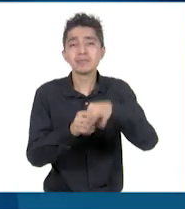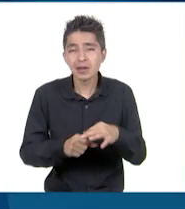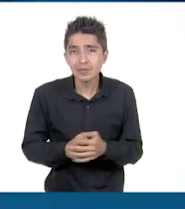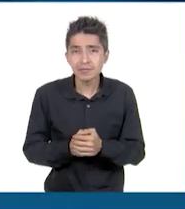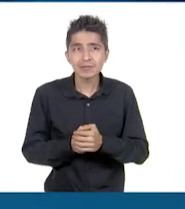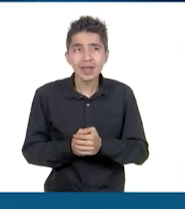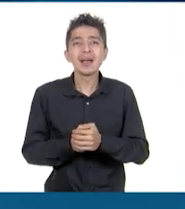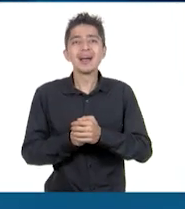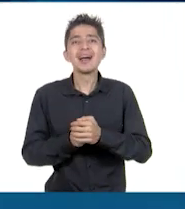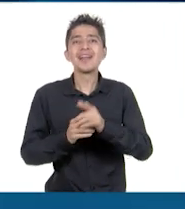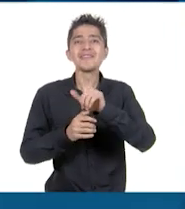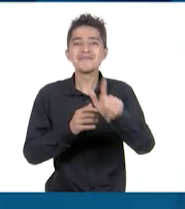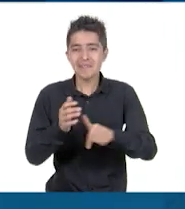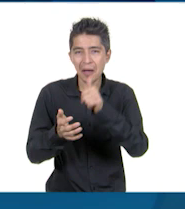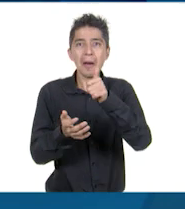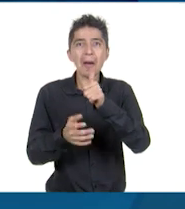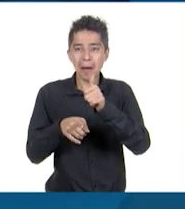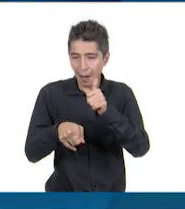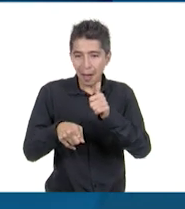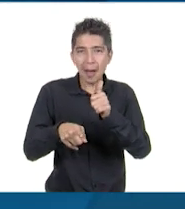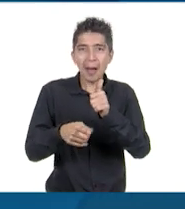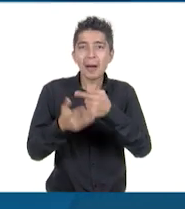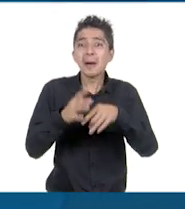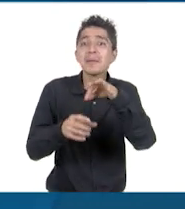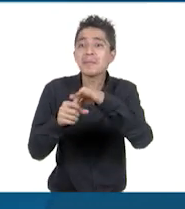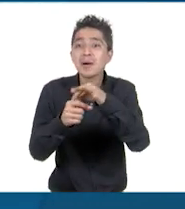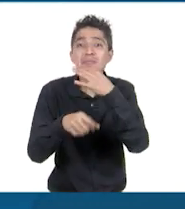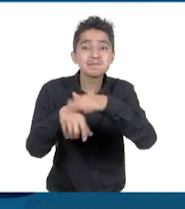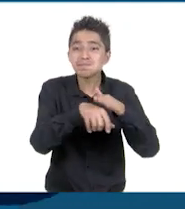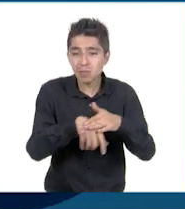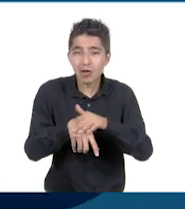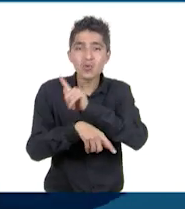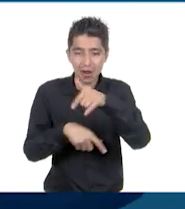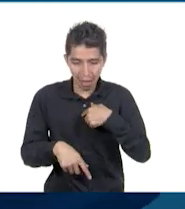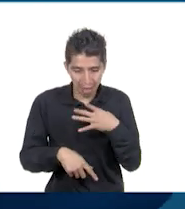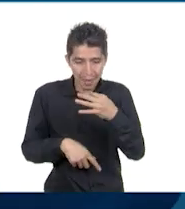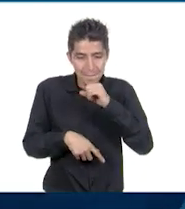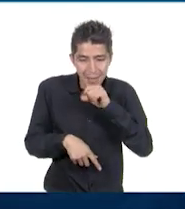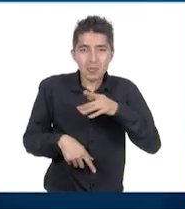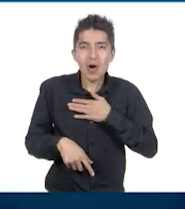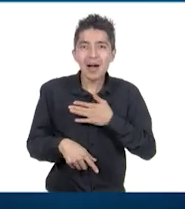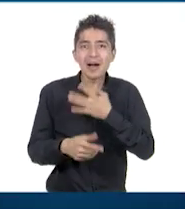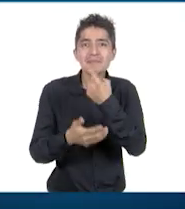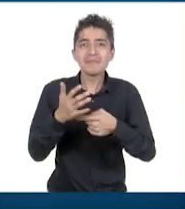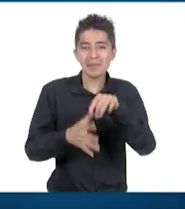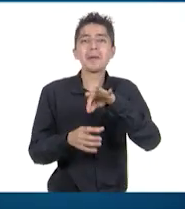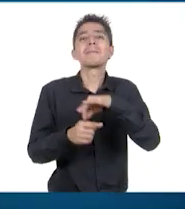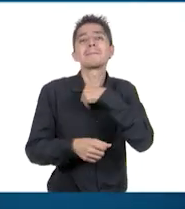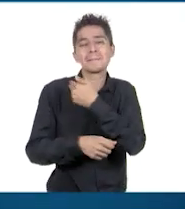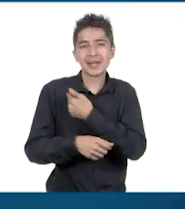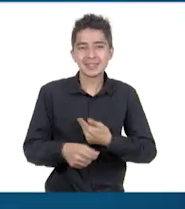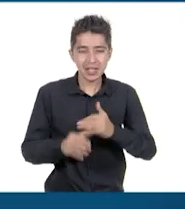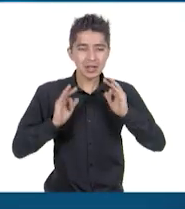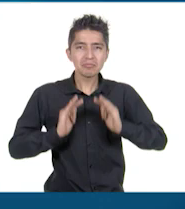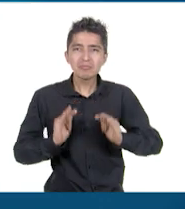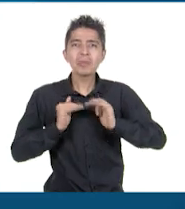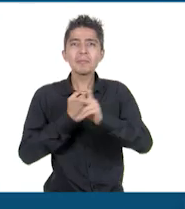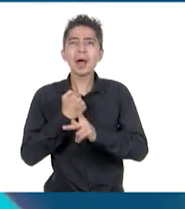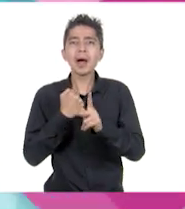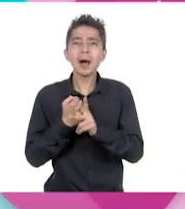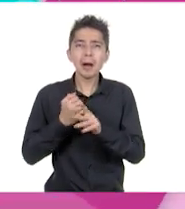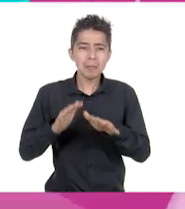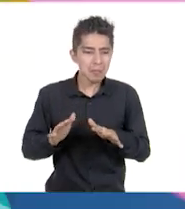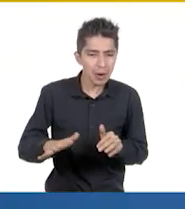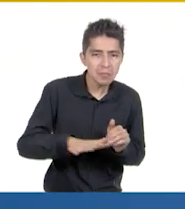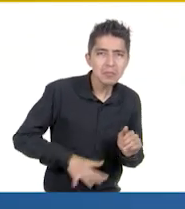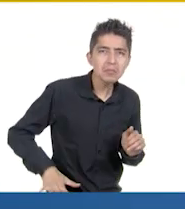elecciones resultó presidente. Exacto, muy bien. El gobierno de Lerdo de Tejada le dio al país cierta calma y estabilidad. Se